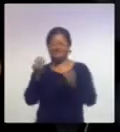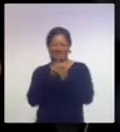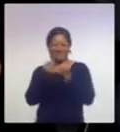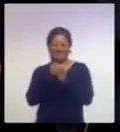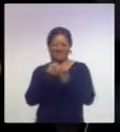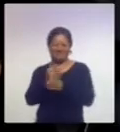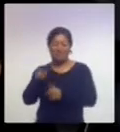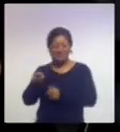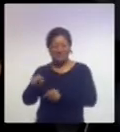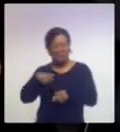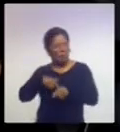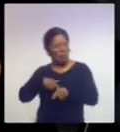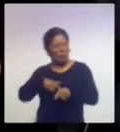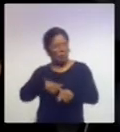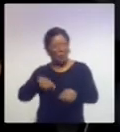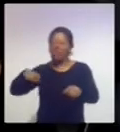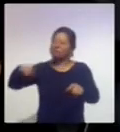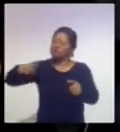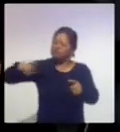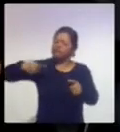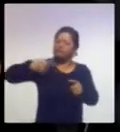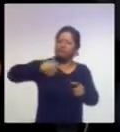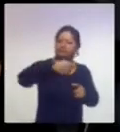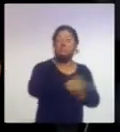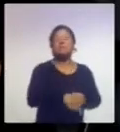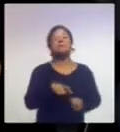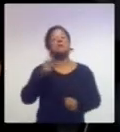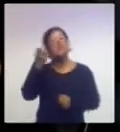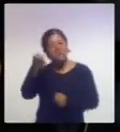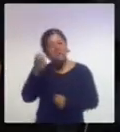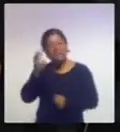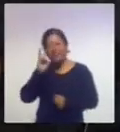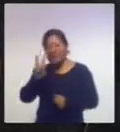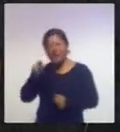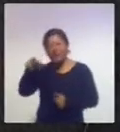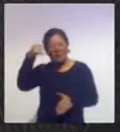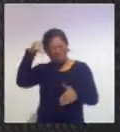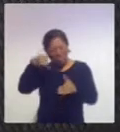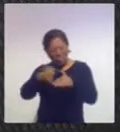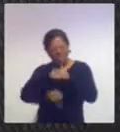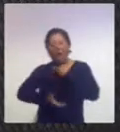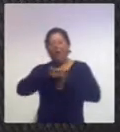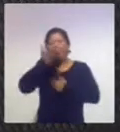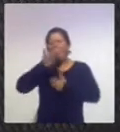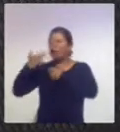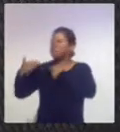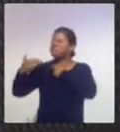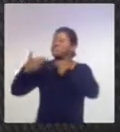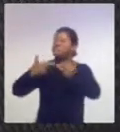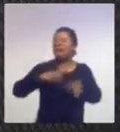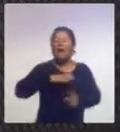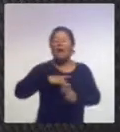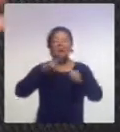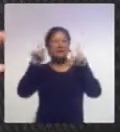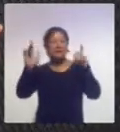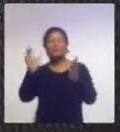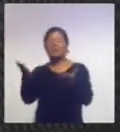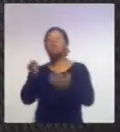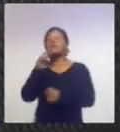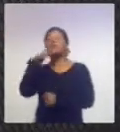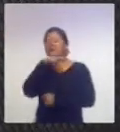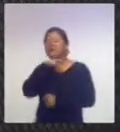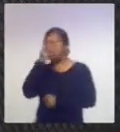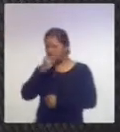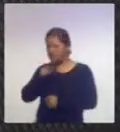ustedes han estado tomando, y ahí se ve también este arraigo, la tradición que tenemos en Tlaxcala, porque además rapidísimo comentaba